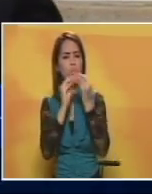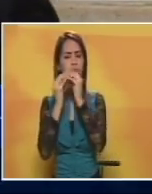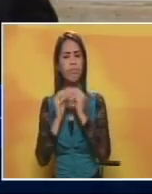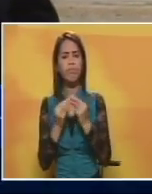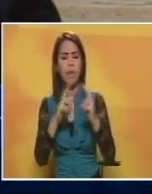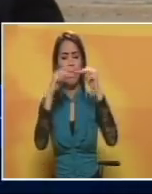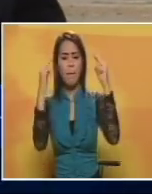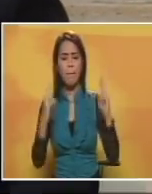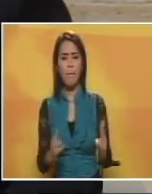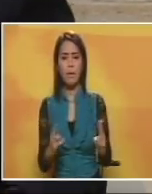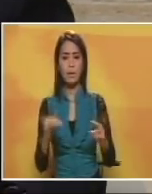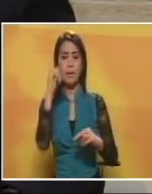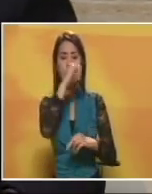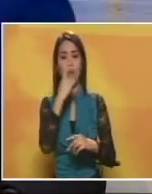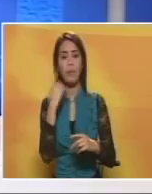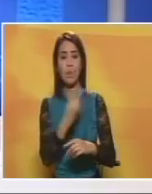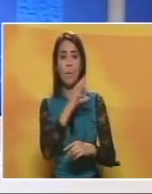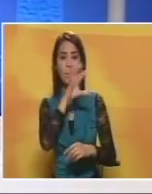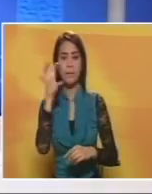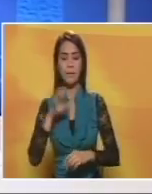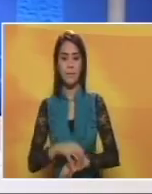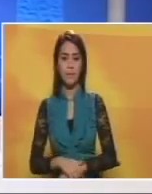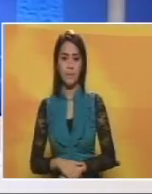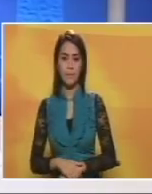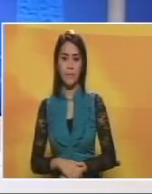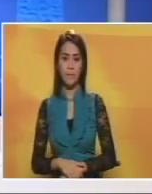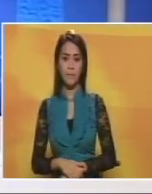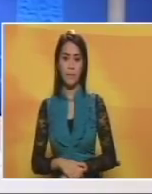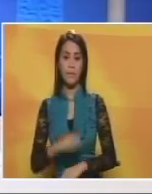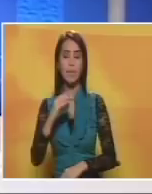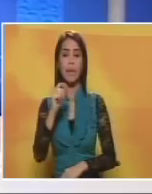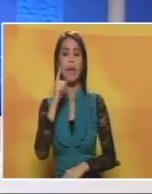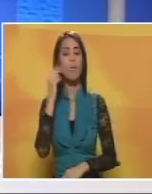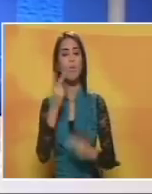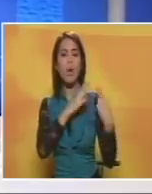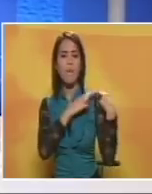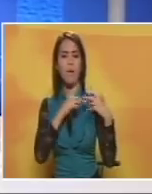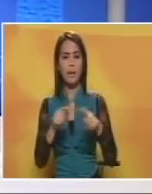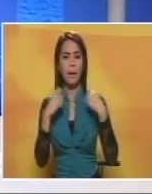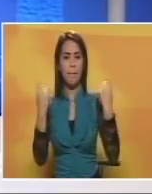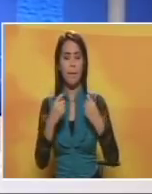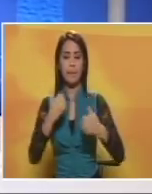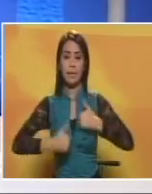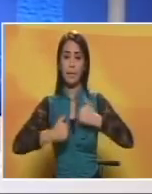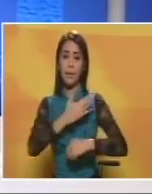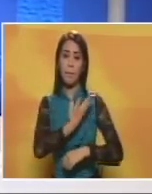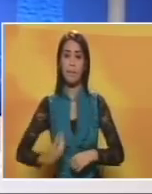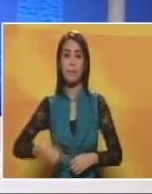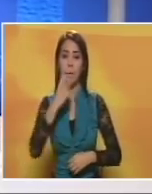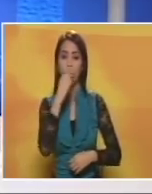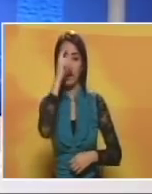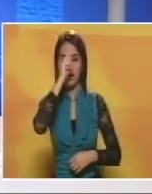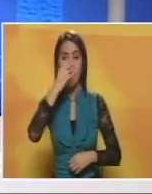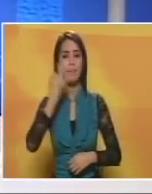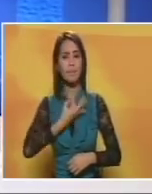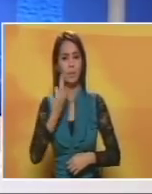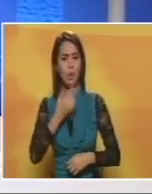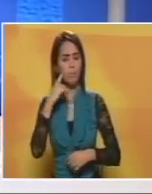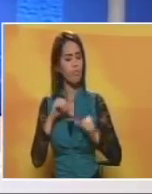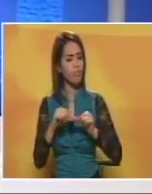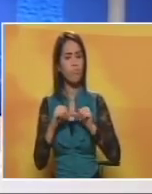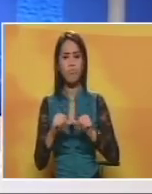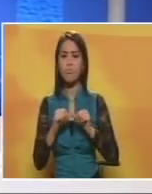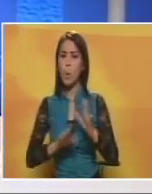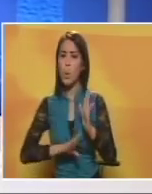puente aéreo entre ambas naciones. Claudio Fermín, jefe de campaña del candidato presidencial Henry Falcón, aseguró que